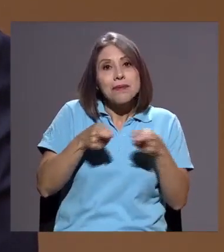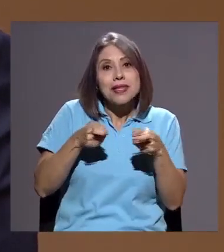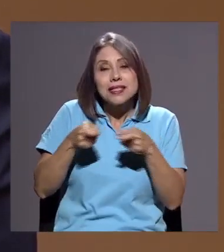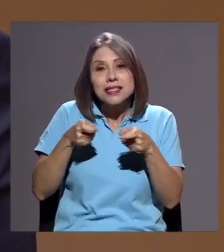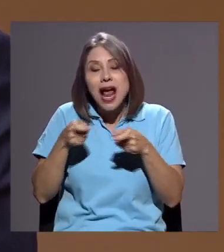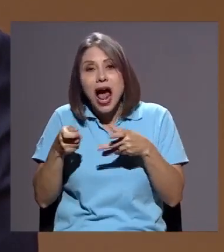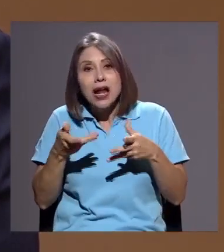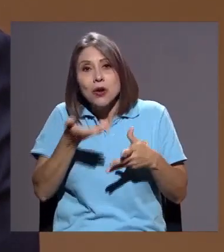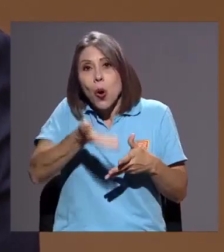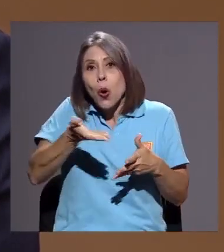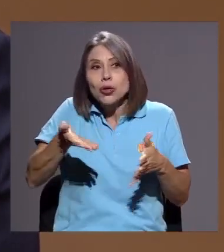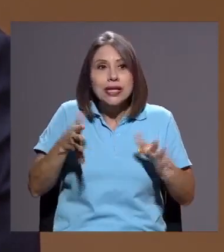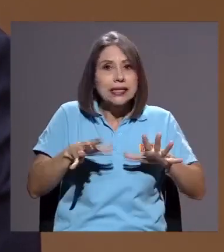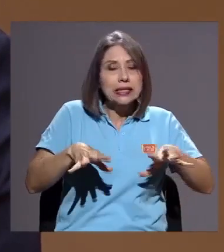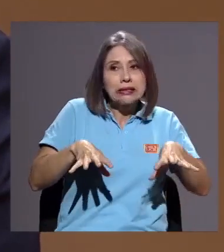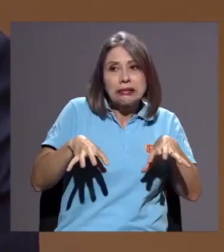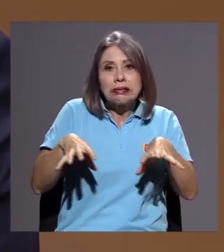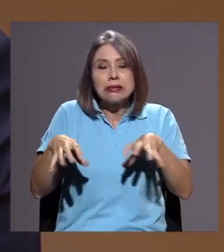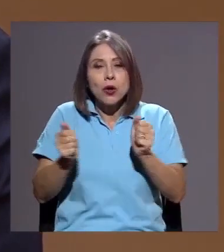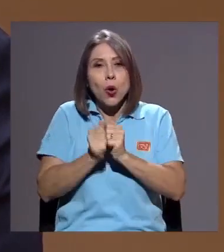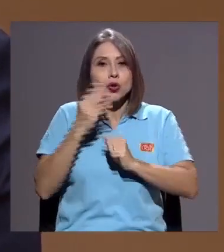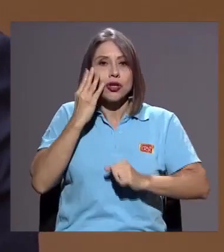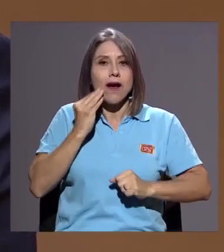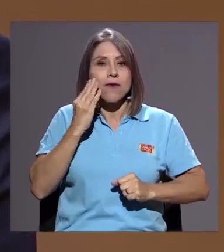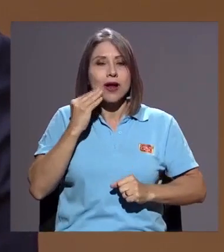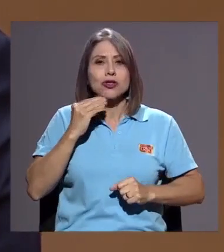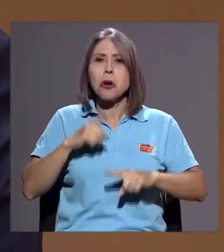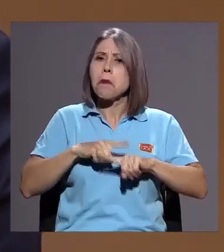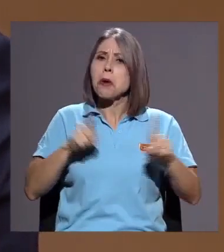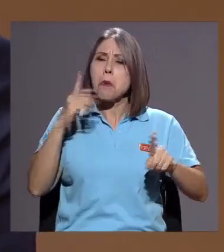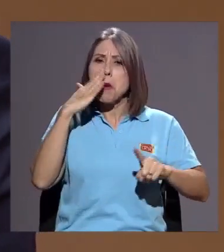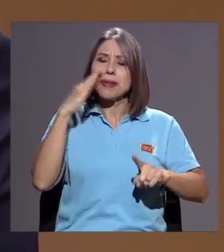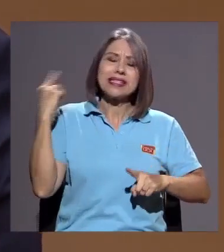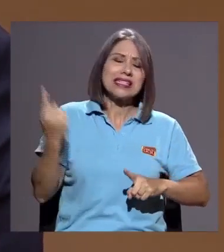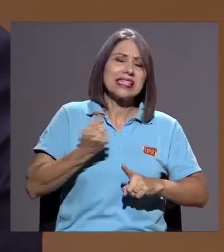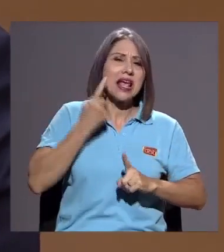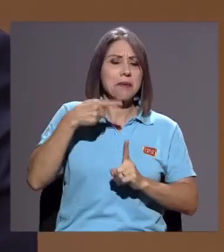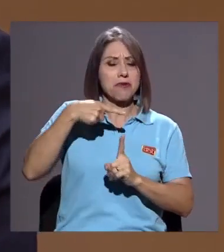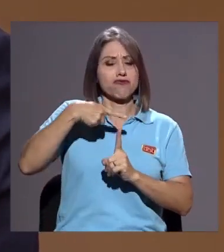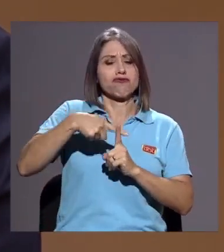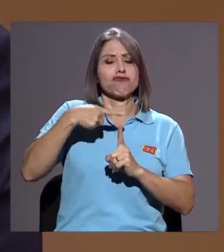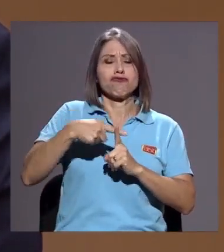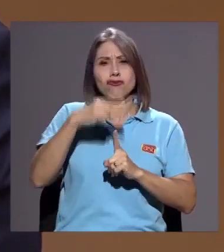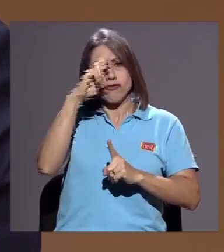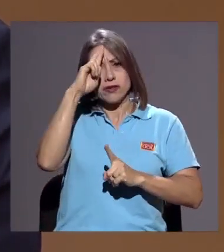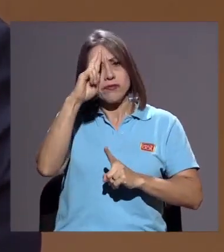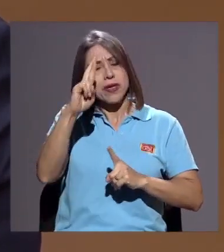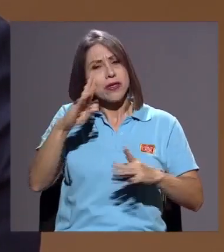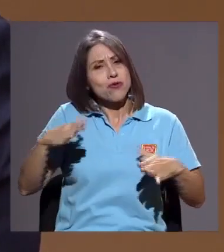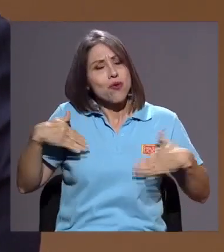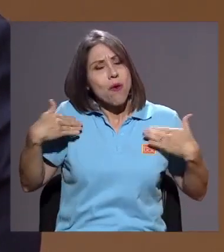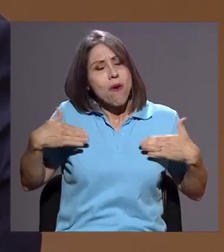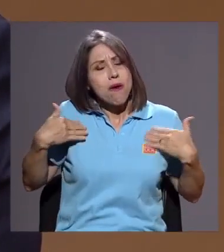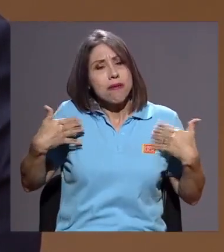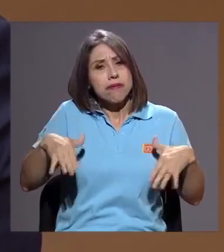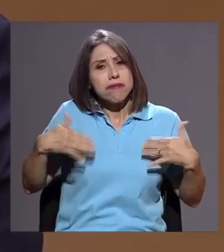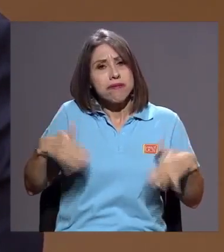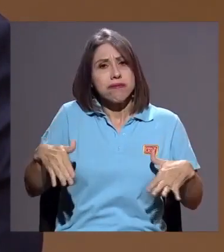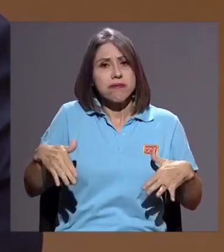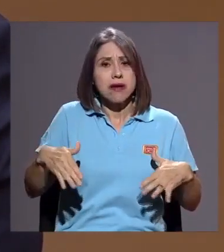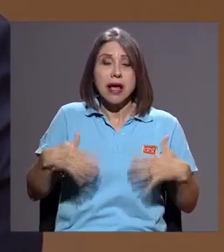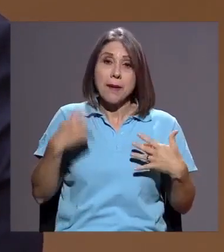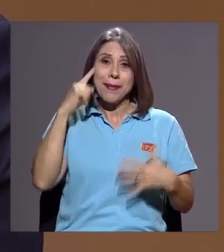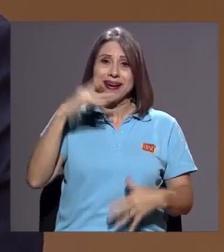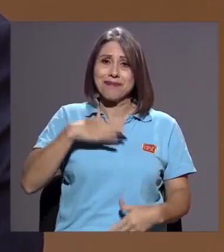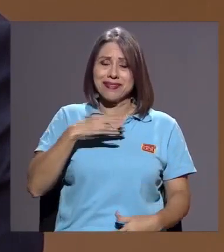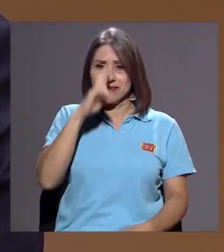Claro. Y siempre con alegría, con respeto, con optimismo. Entonces, y el respeto para